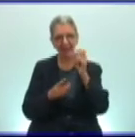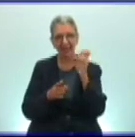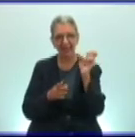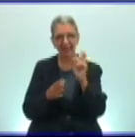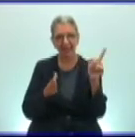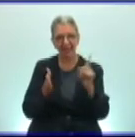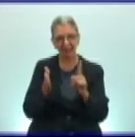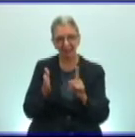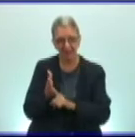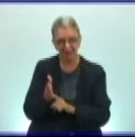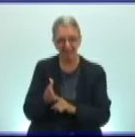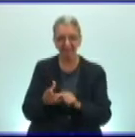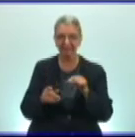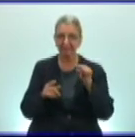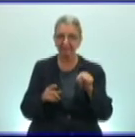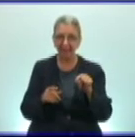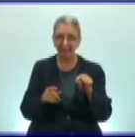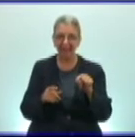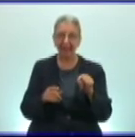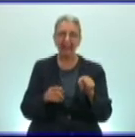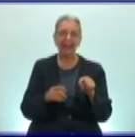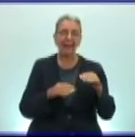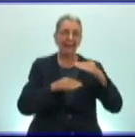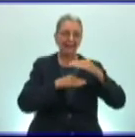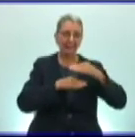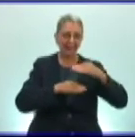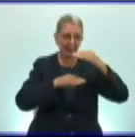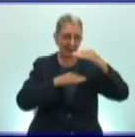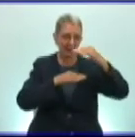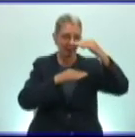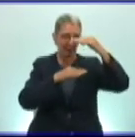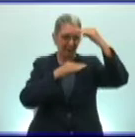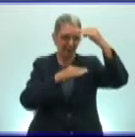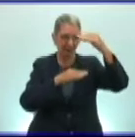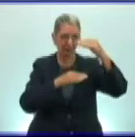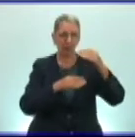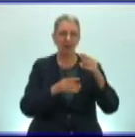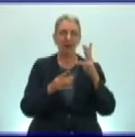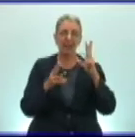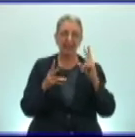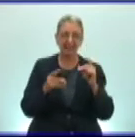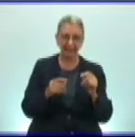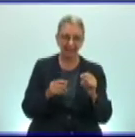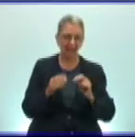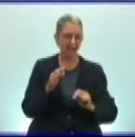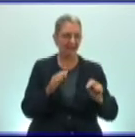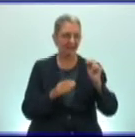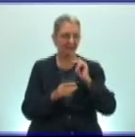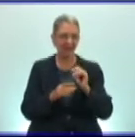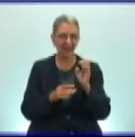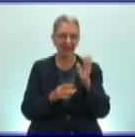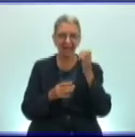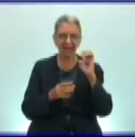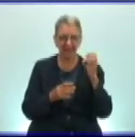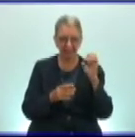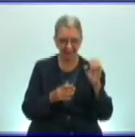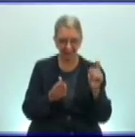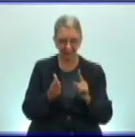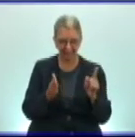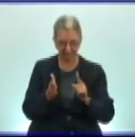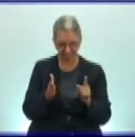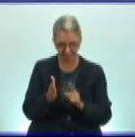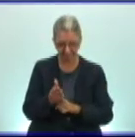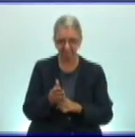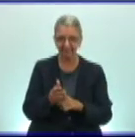periodo coincide con la cantidad de niveles de energía. Y esto es una conclusión importante que quiero que